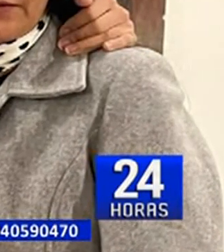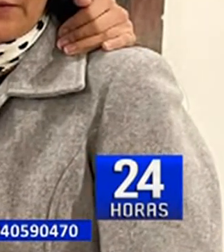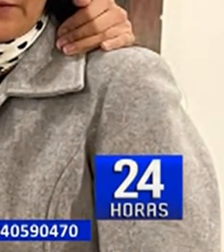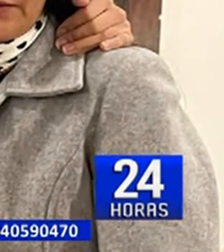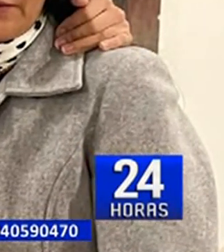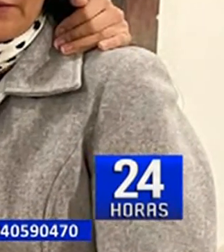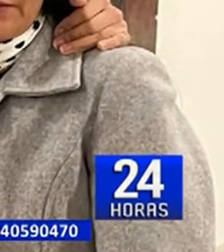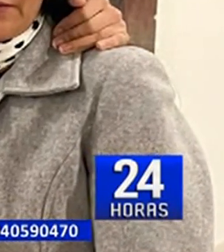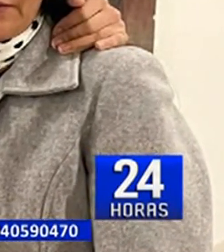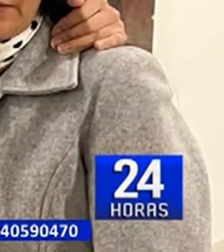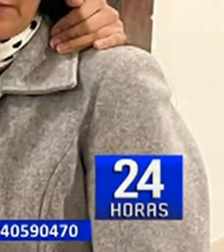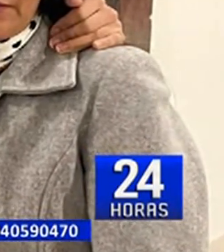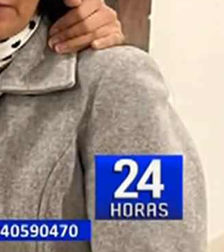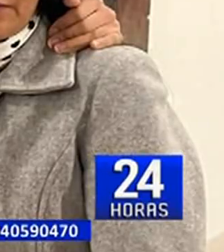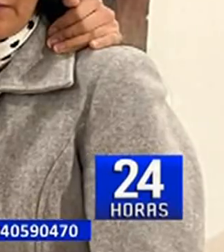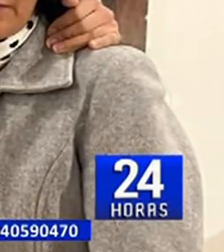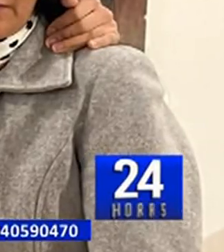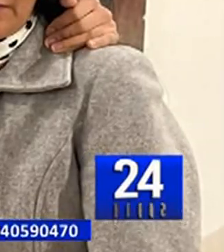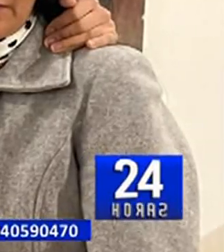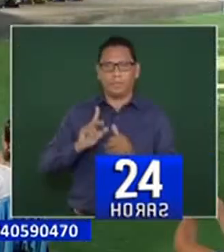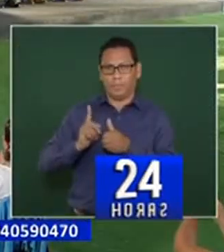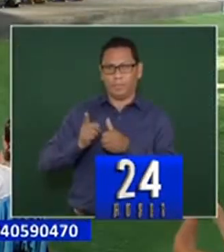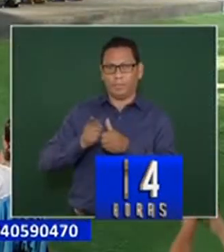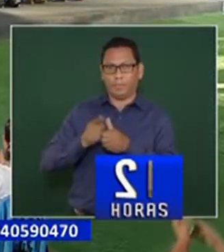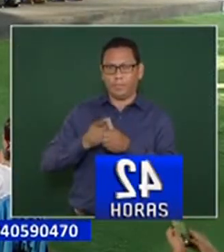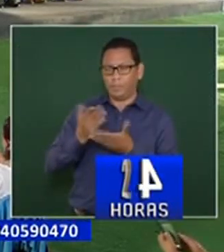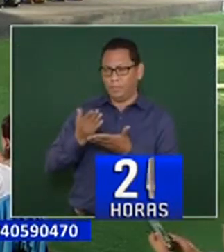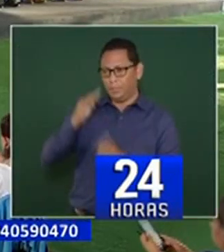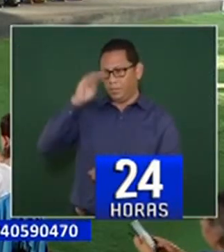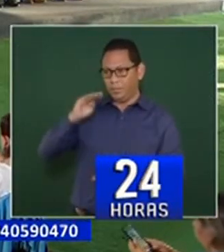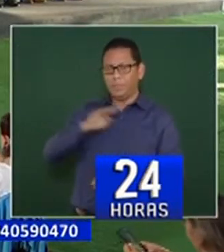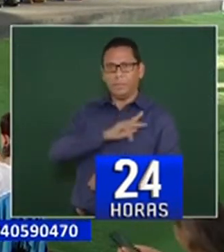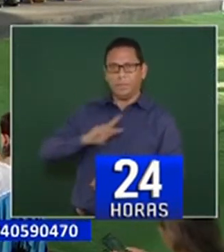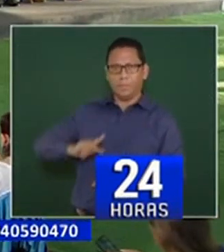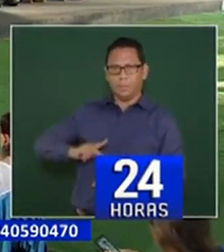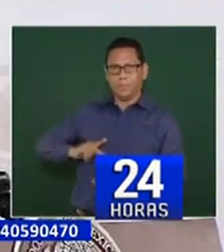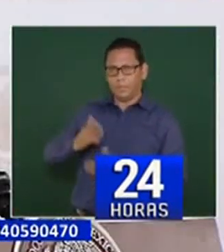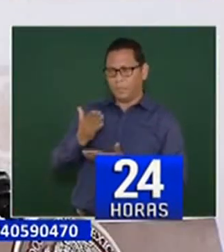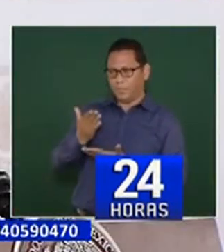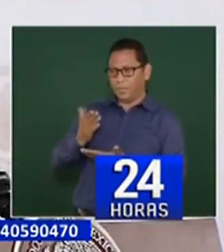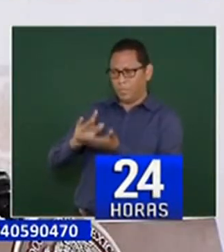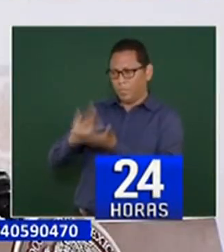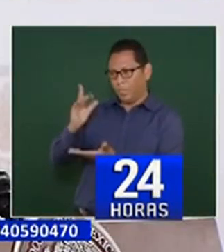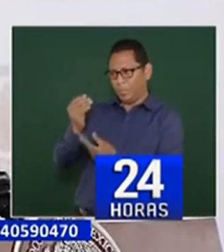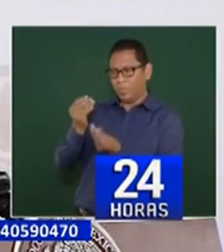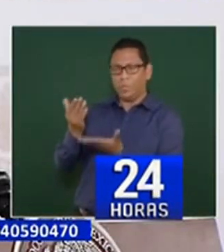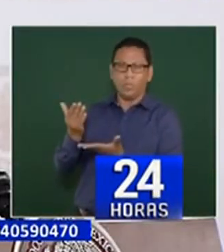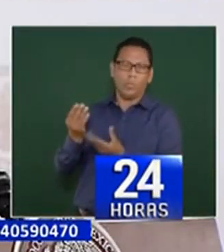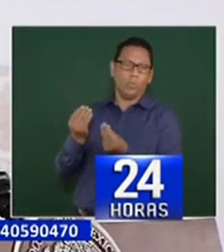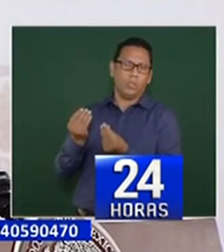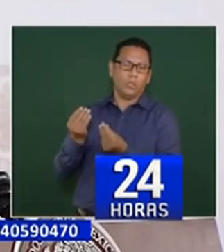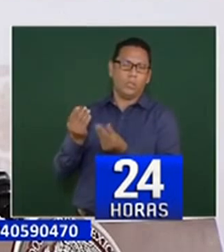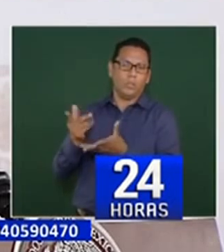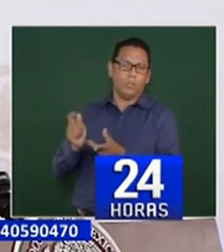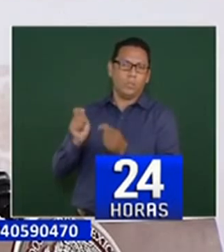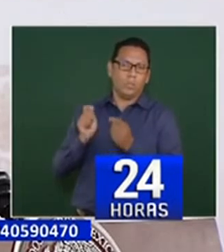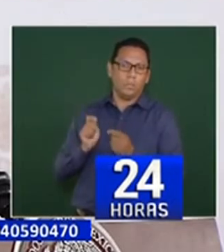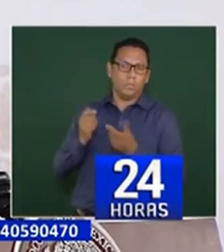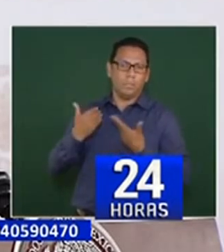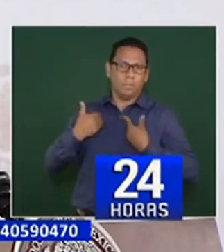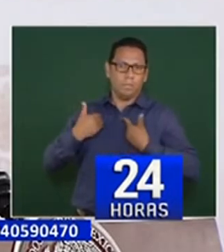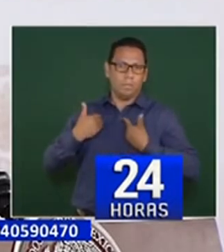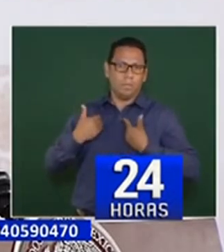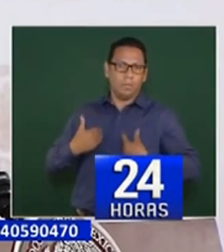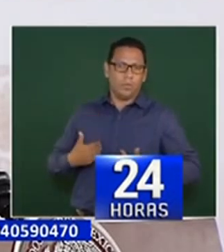hijos rumbo al Estado de México. Yo quiero agradecerle el alto honor que me hace el recibirme